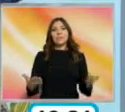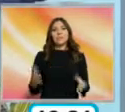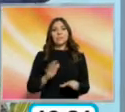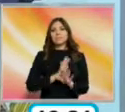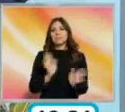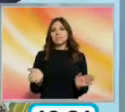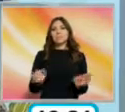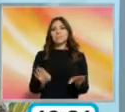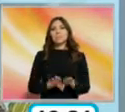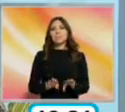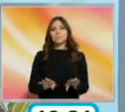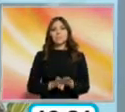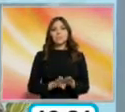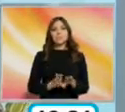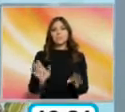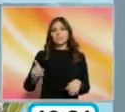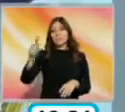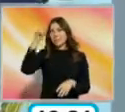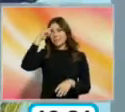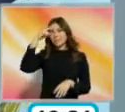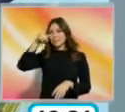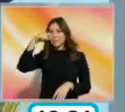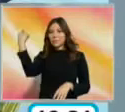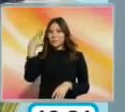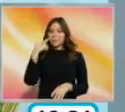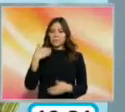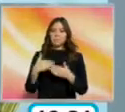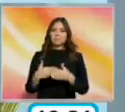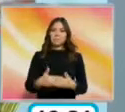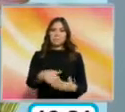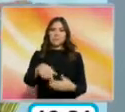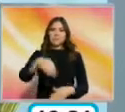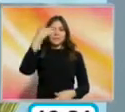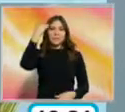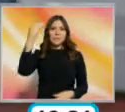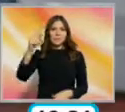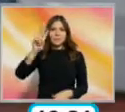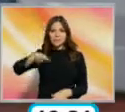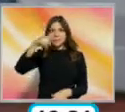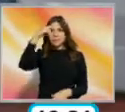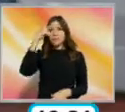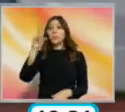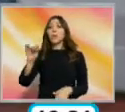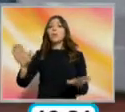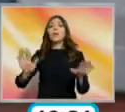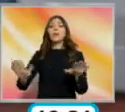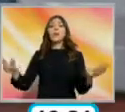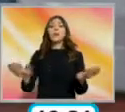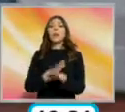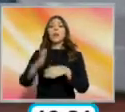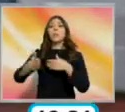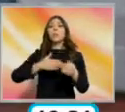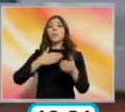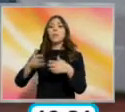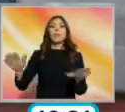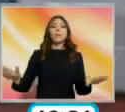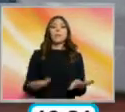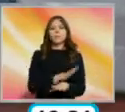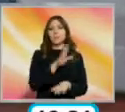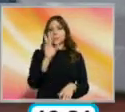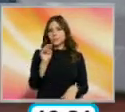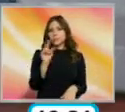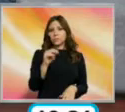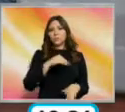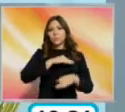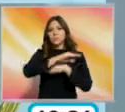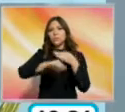cuestión ya so last year. No, ya, o sea, No es que haya pasado de moda, es que todo en realidad